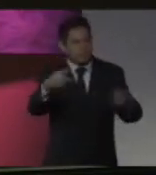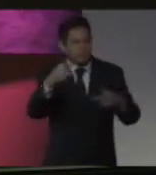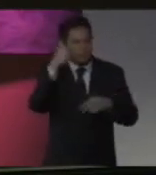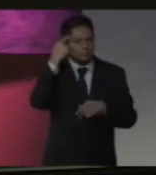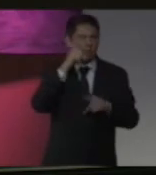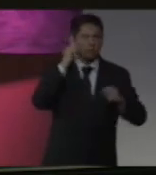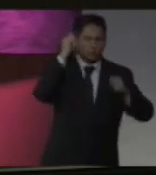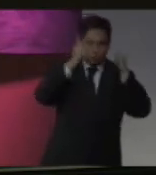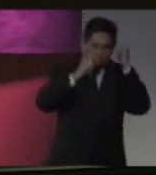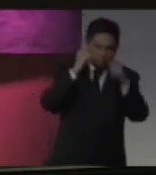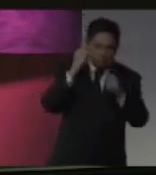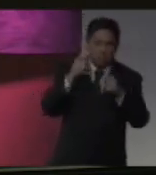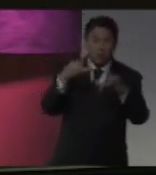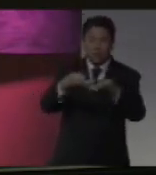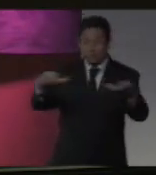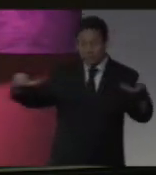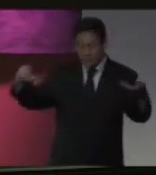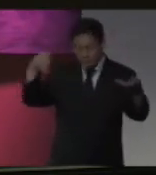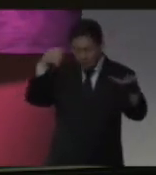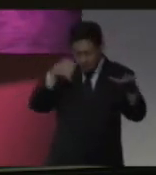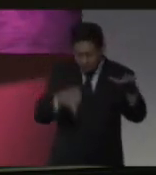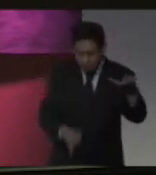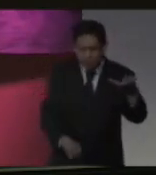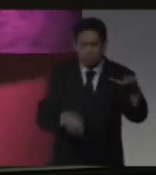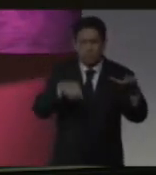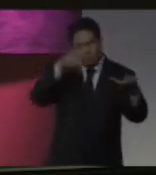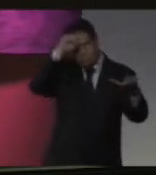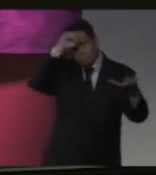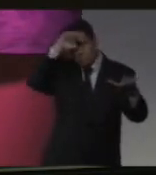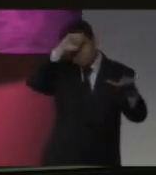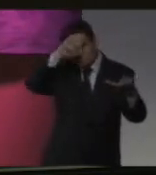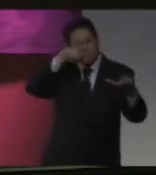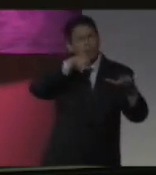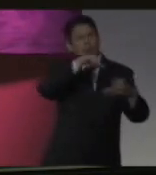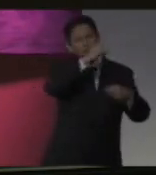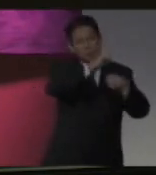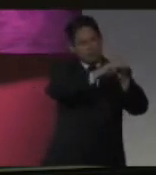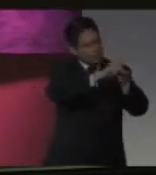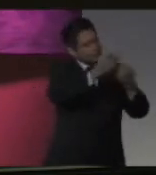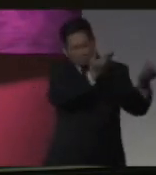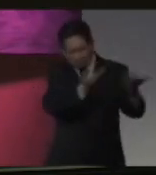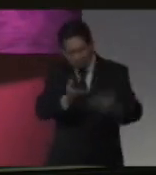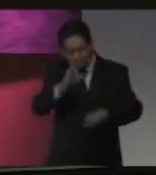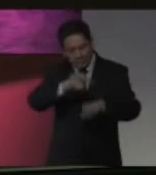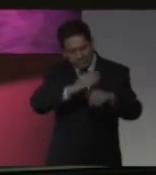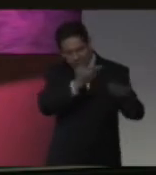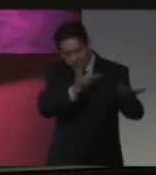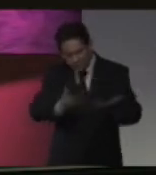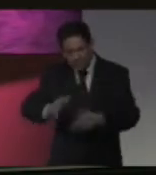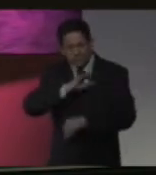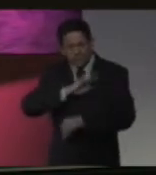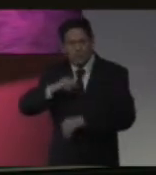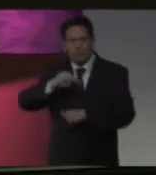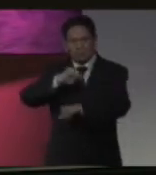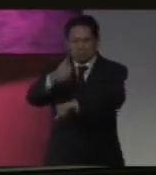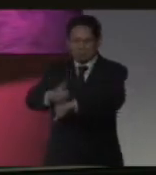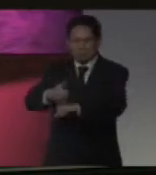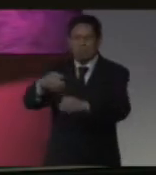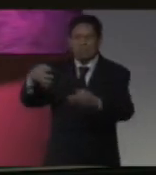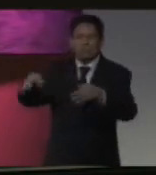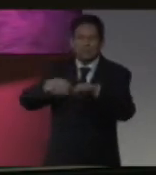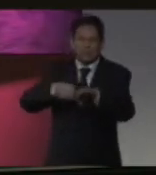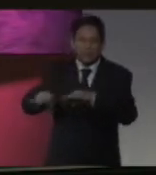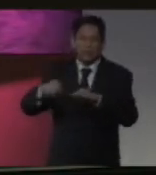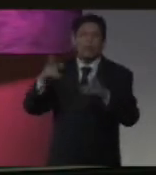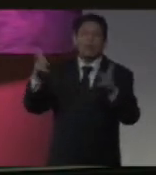el 25% de nuestro subsuelo concesionado a mineras extranjeras. Viento, en las luchas del istmo